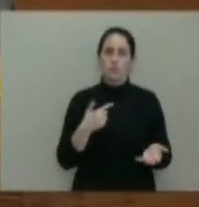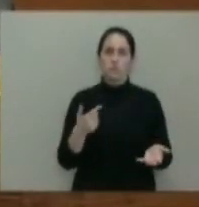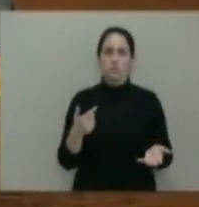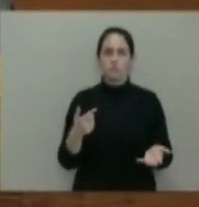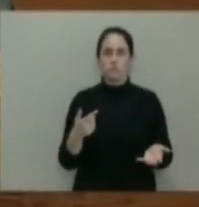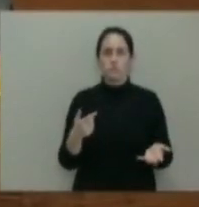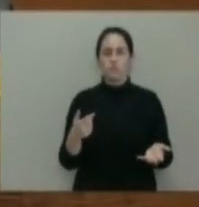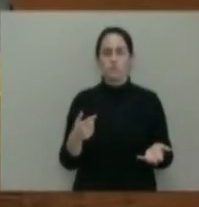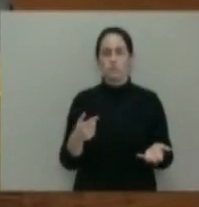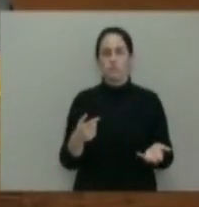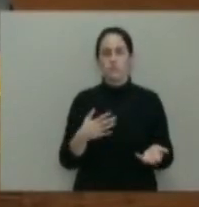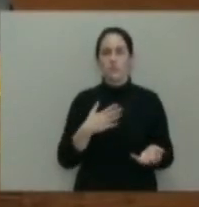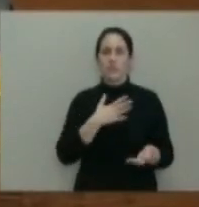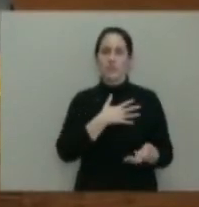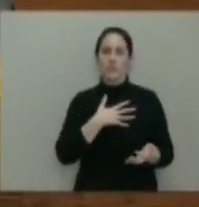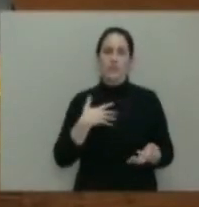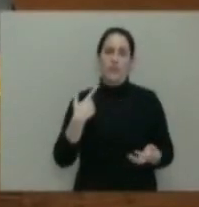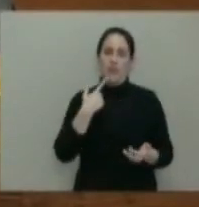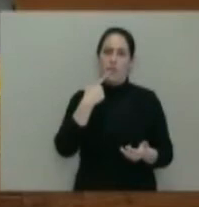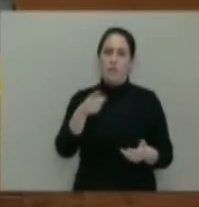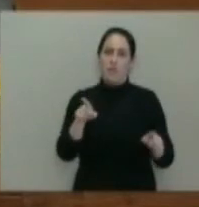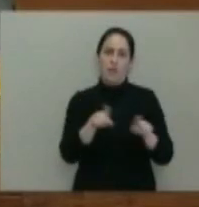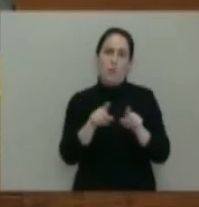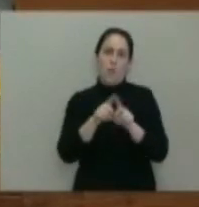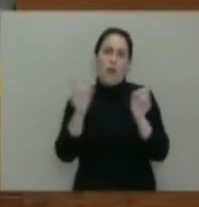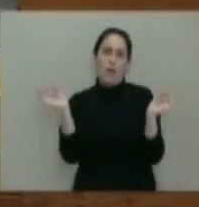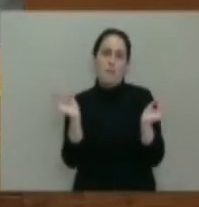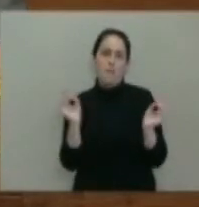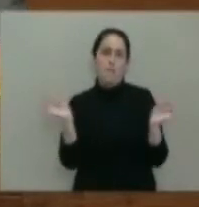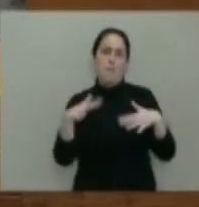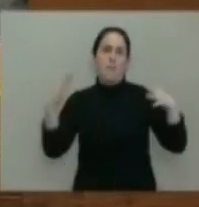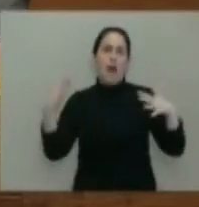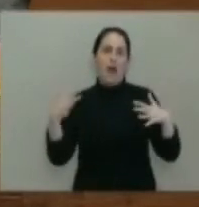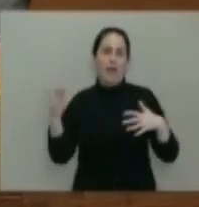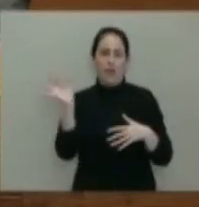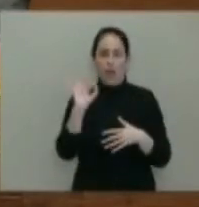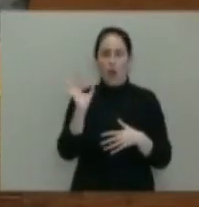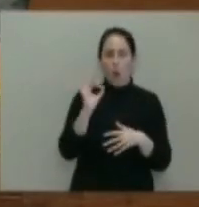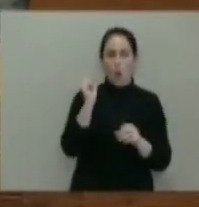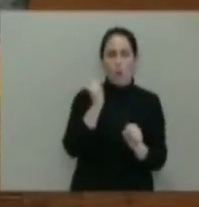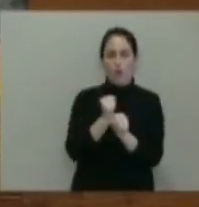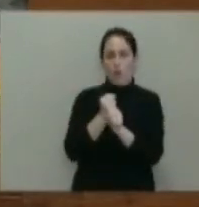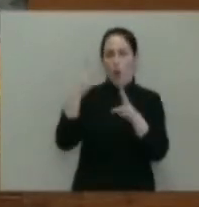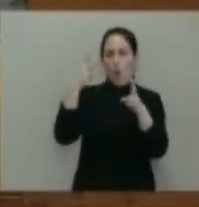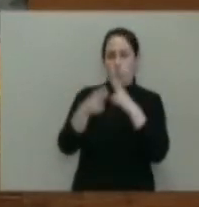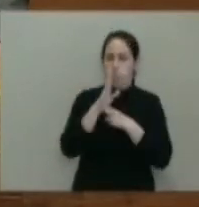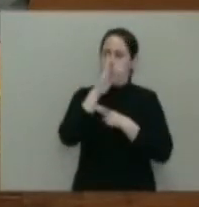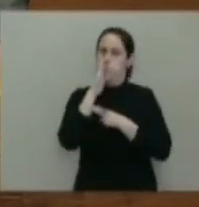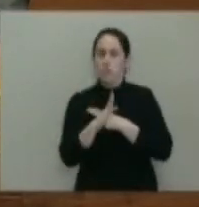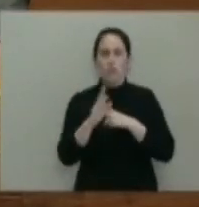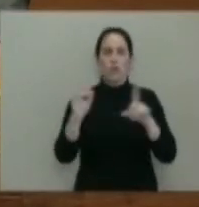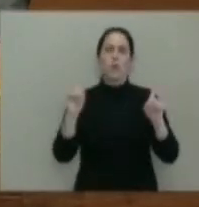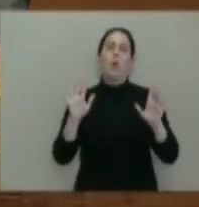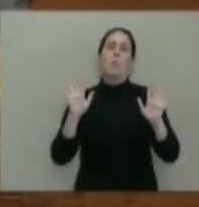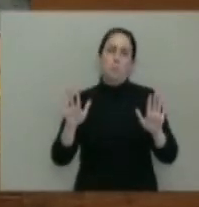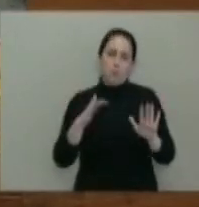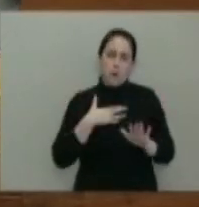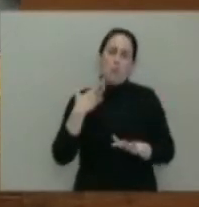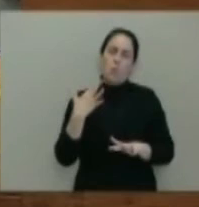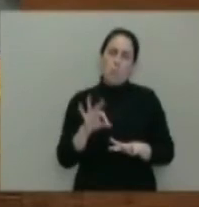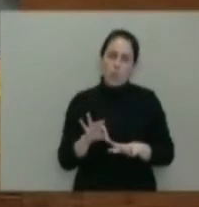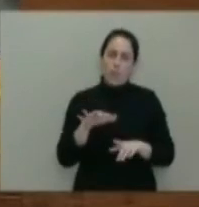ninguna bálsamo mágico, ninguna fórmula exacta para combatir el desempleo, sí creemos que puede mejorar y